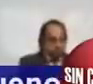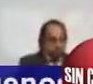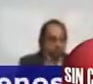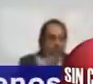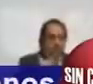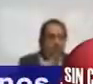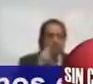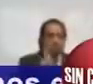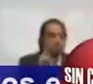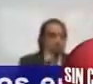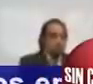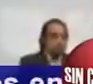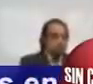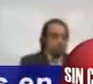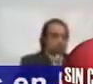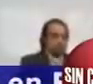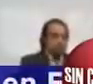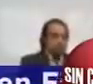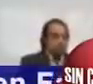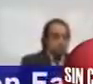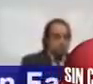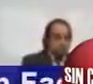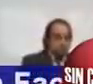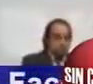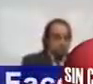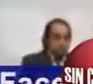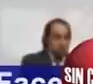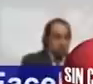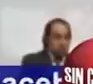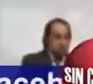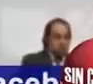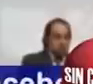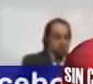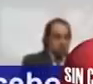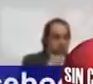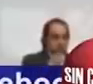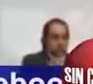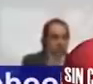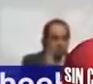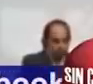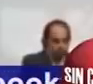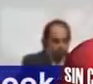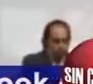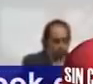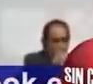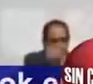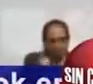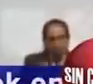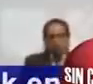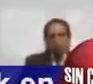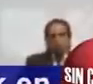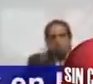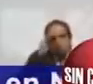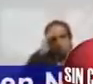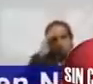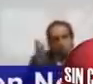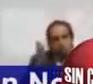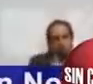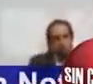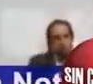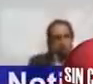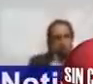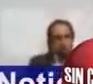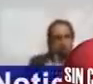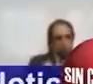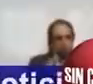valor. Entonces, obviamente, yo digo los hechos, que cada quien saque sus conclusiones, no